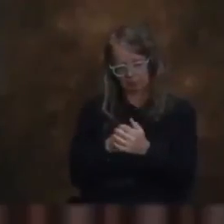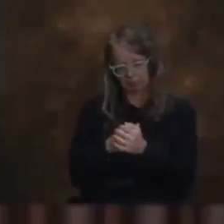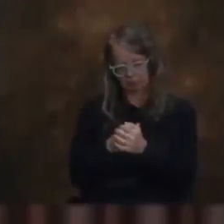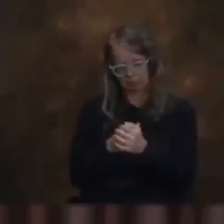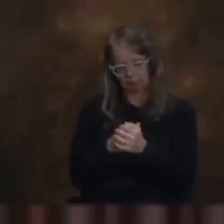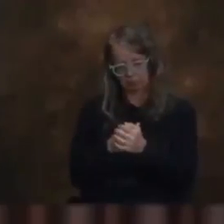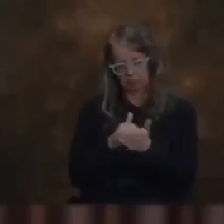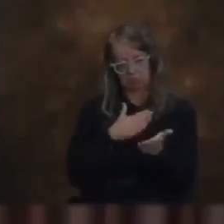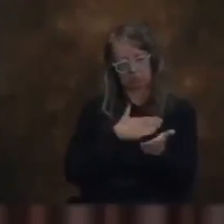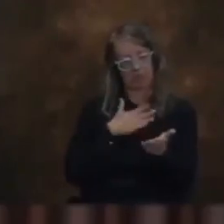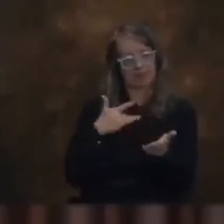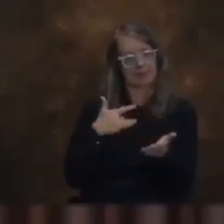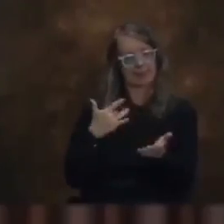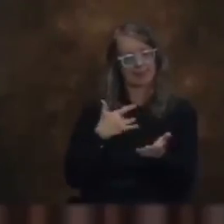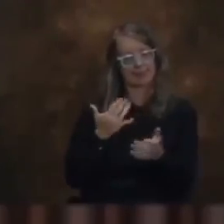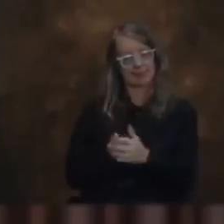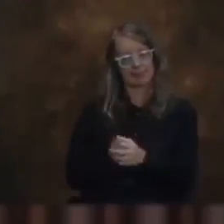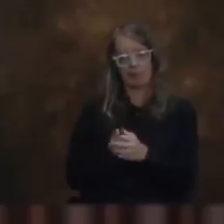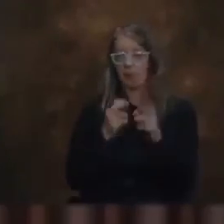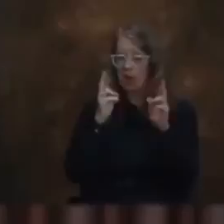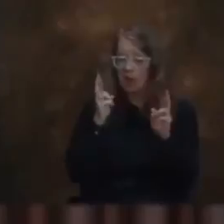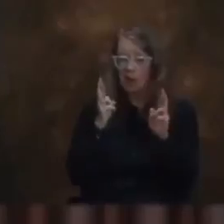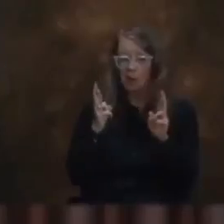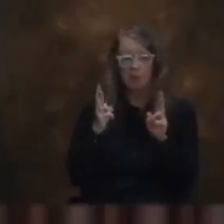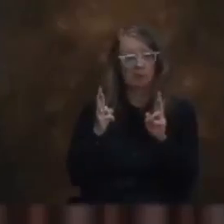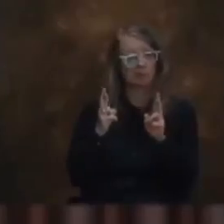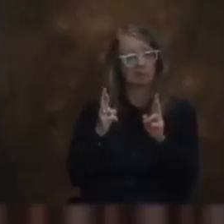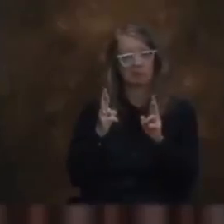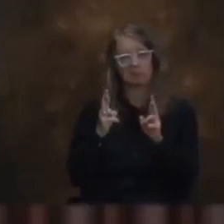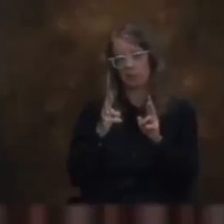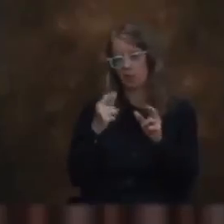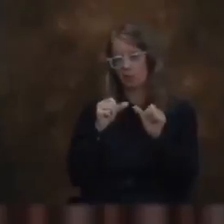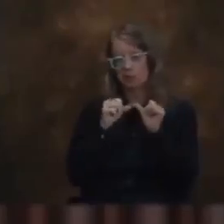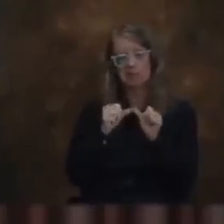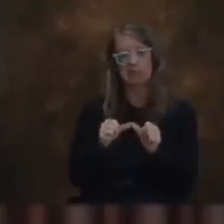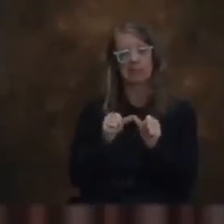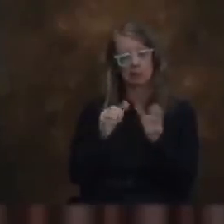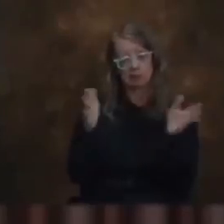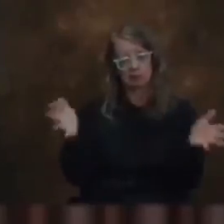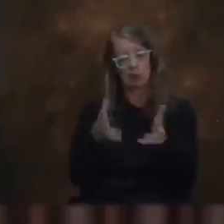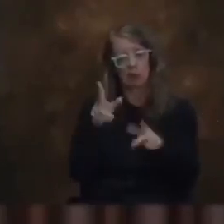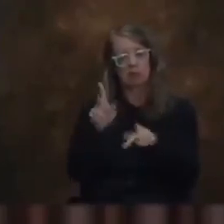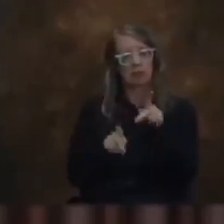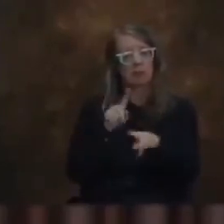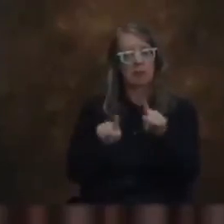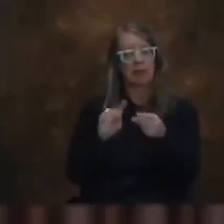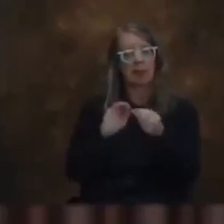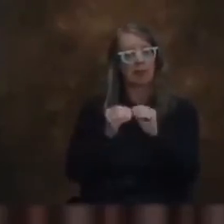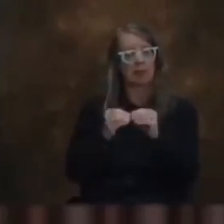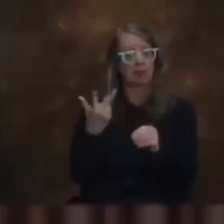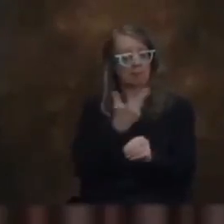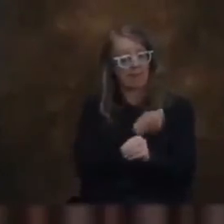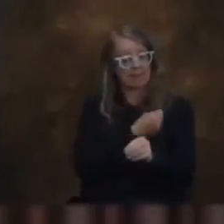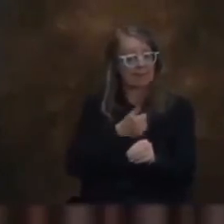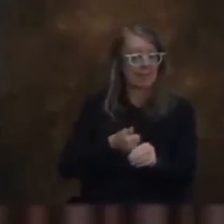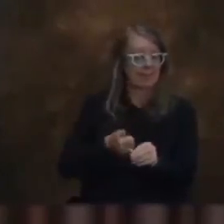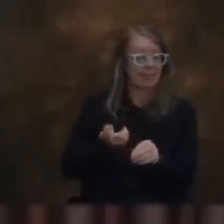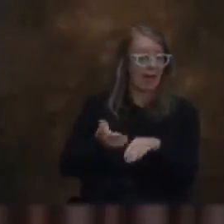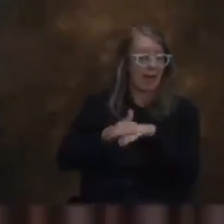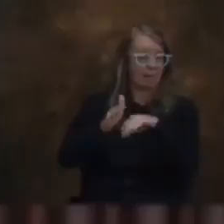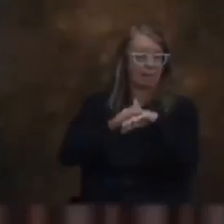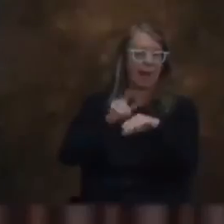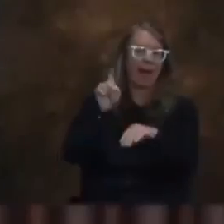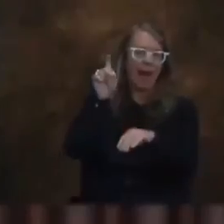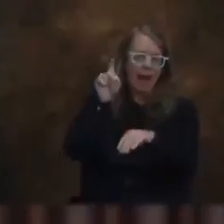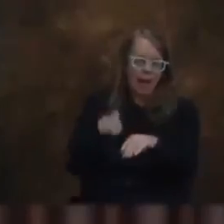eso sigue moviendo la gente porque creo que aumentar los números es necesario espero que los esfuerzos